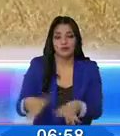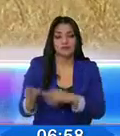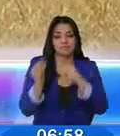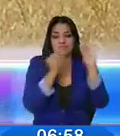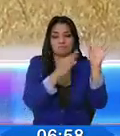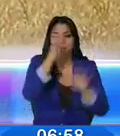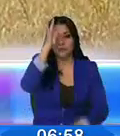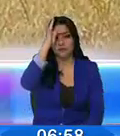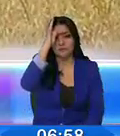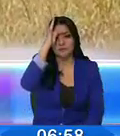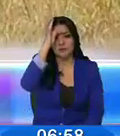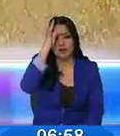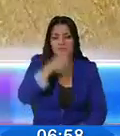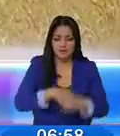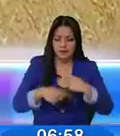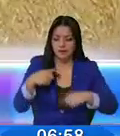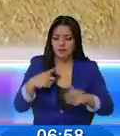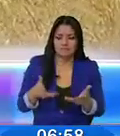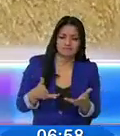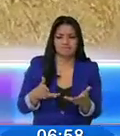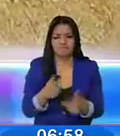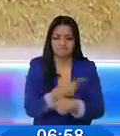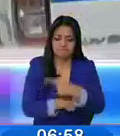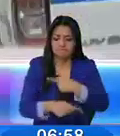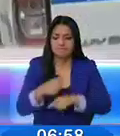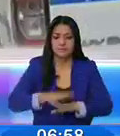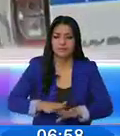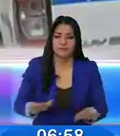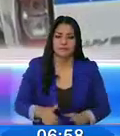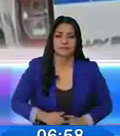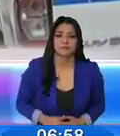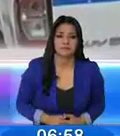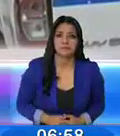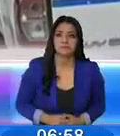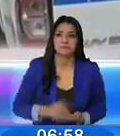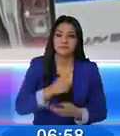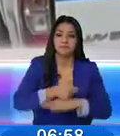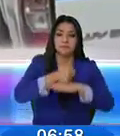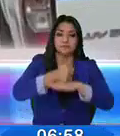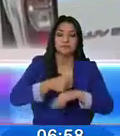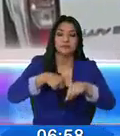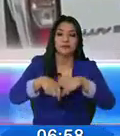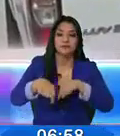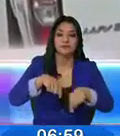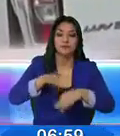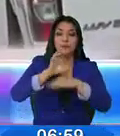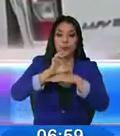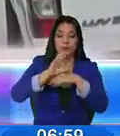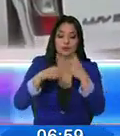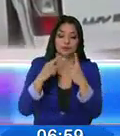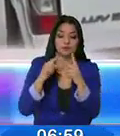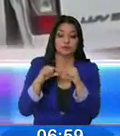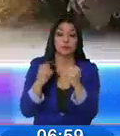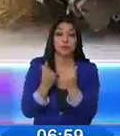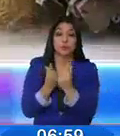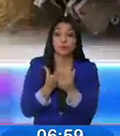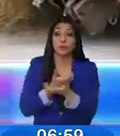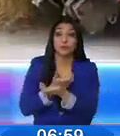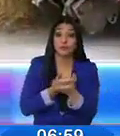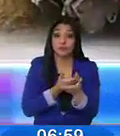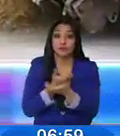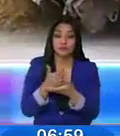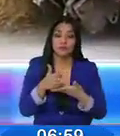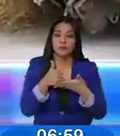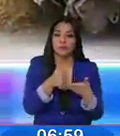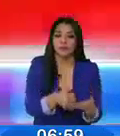clínica. Solo son golpes leves y cortaduras con los vidrios. Personal de la Comisión de Tránsito del Ecuador y del Cuerpo de Bomberos ayudaron